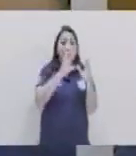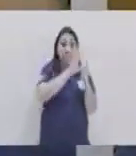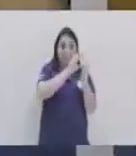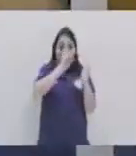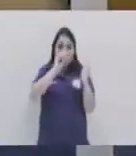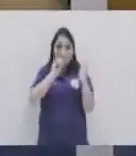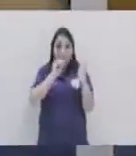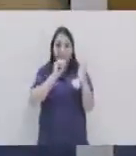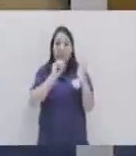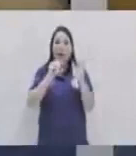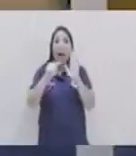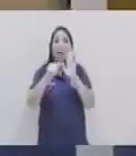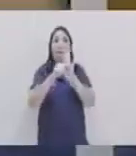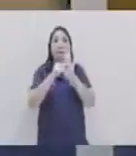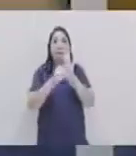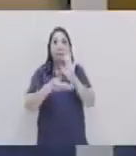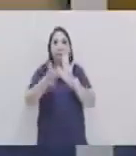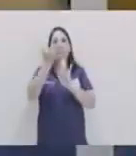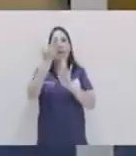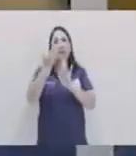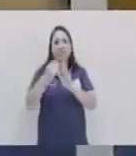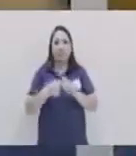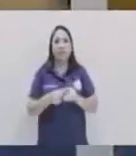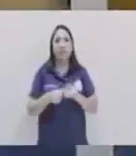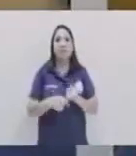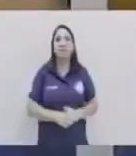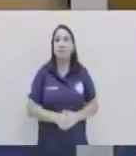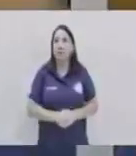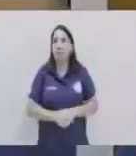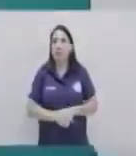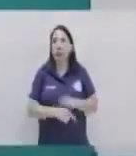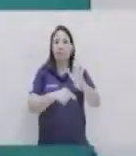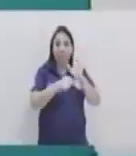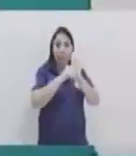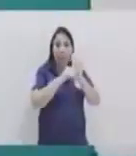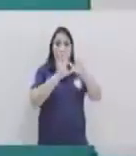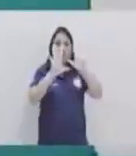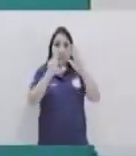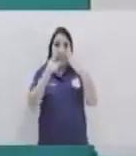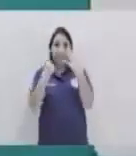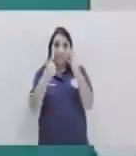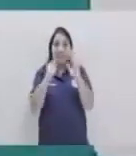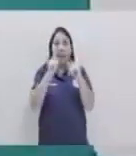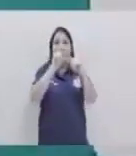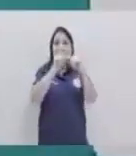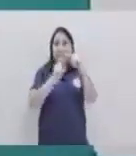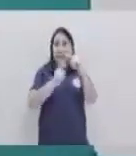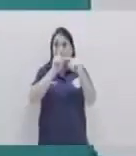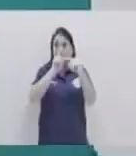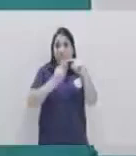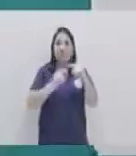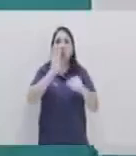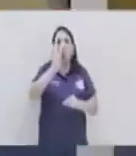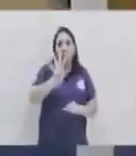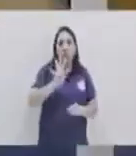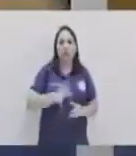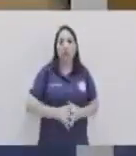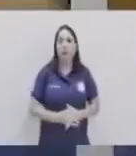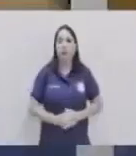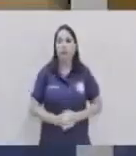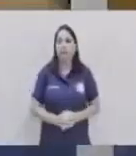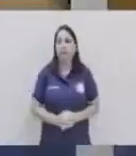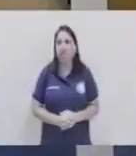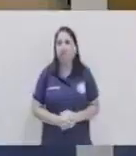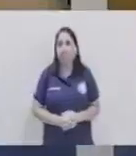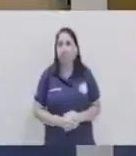el signo del número mayor. Me quedaría entonces menos 16 dividido 4. En